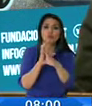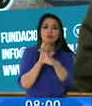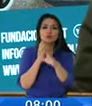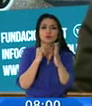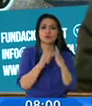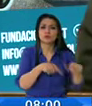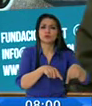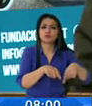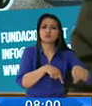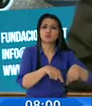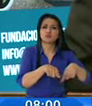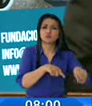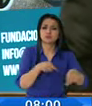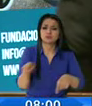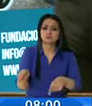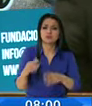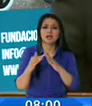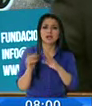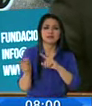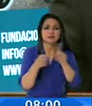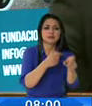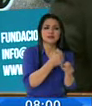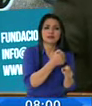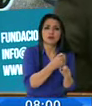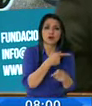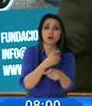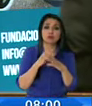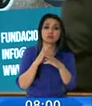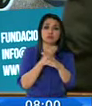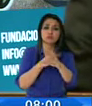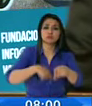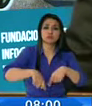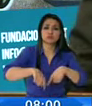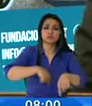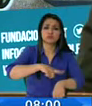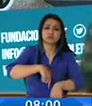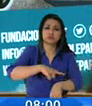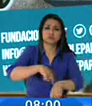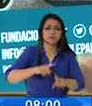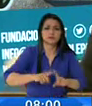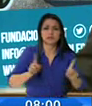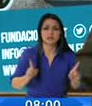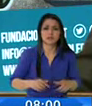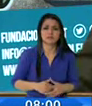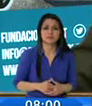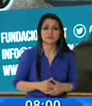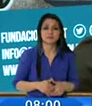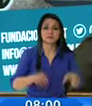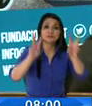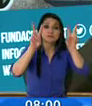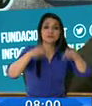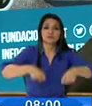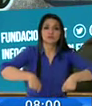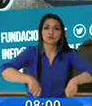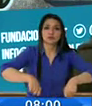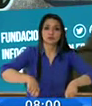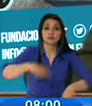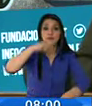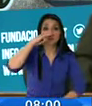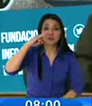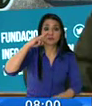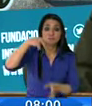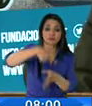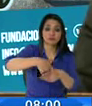mueven solo de la casa al trabajo, que un vehículo que transita muchas horas del día. El tema de las motos, el traslado de los niños en las